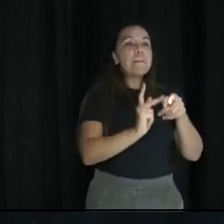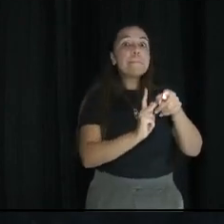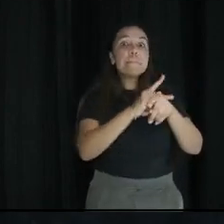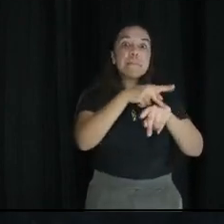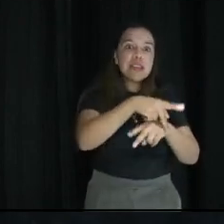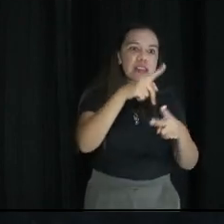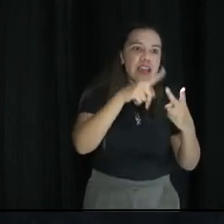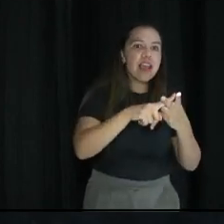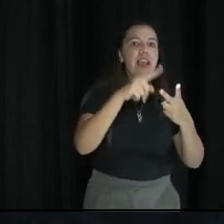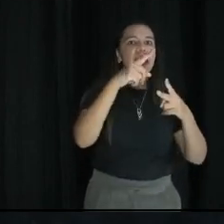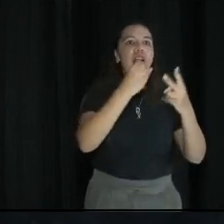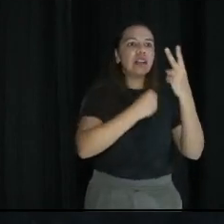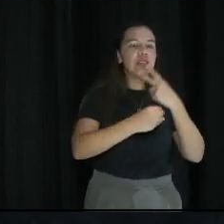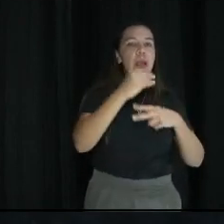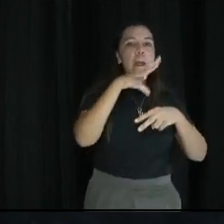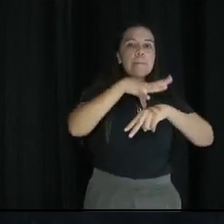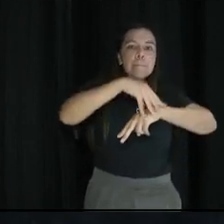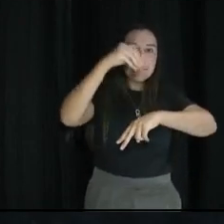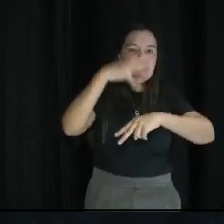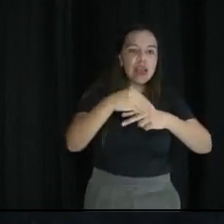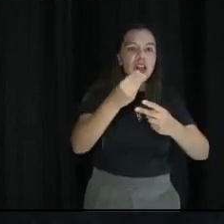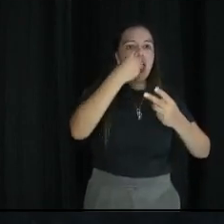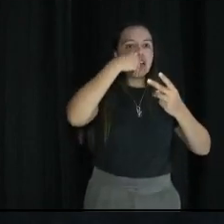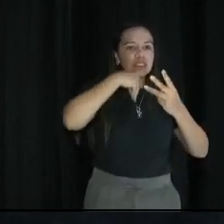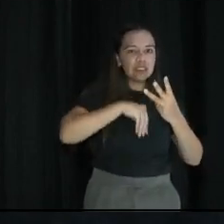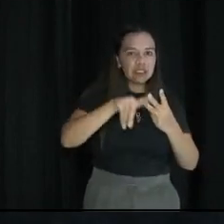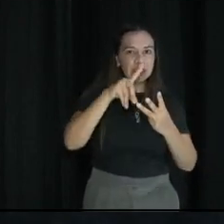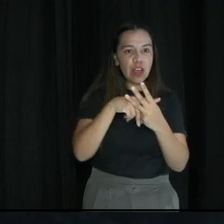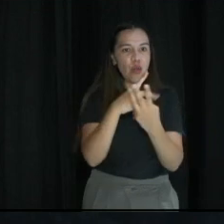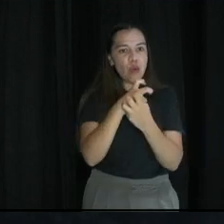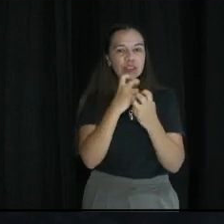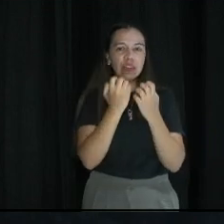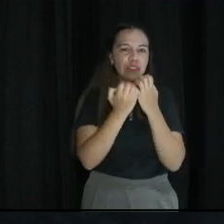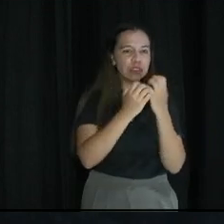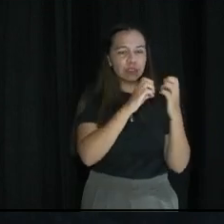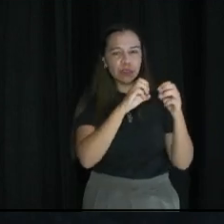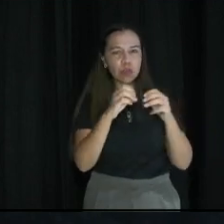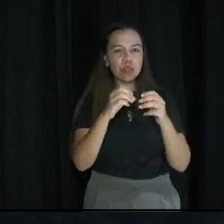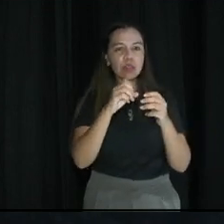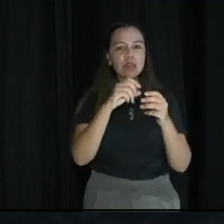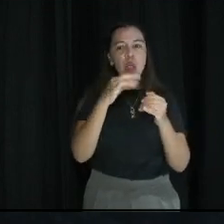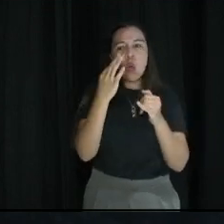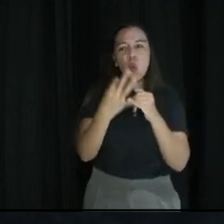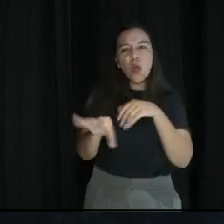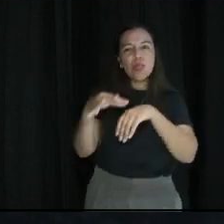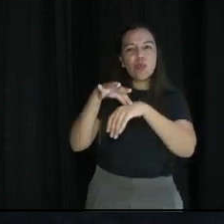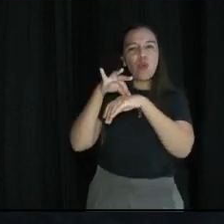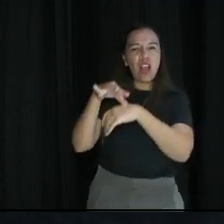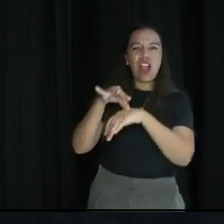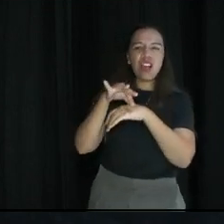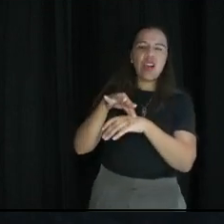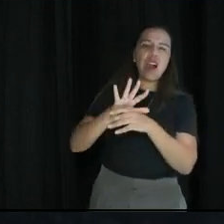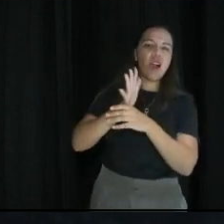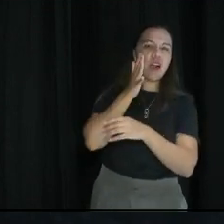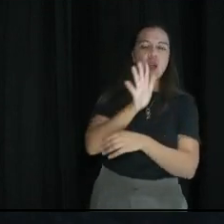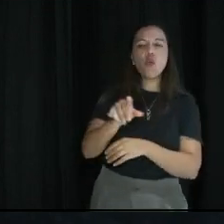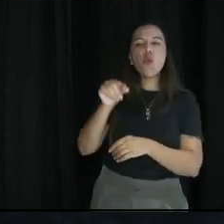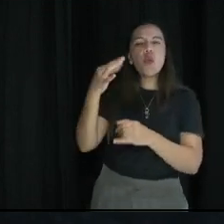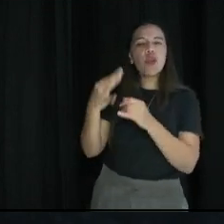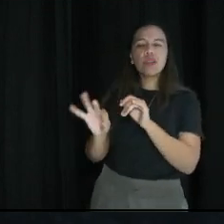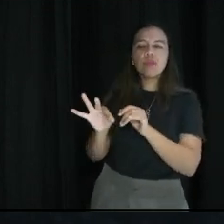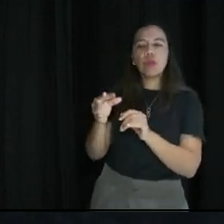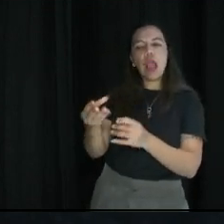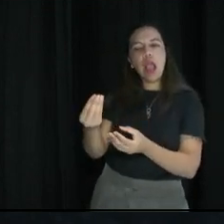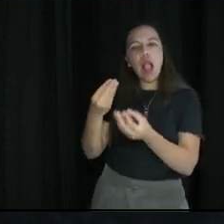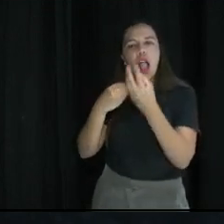del pelo, de los huesos, y muchas veces dejan la carne hasta el final.